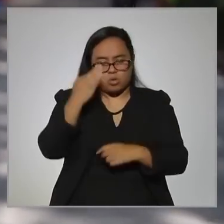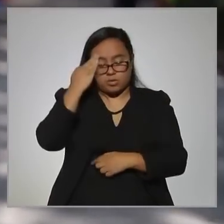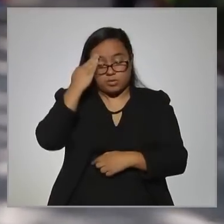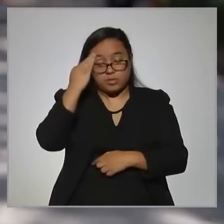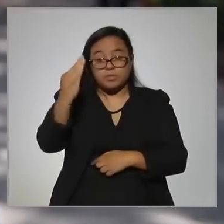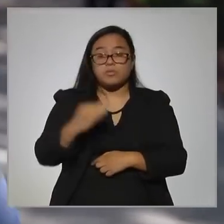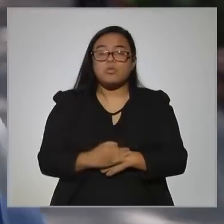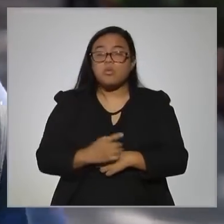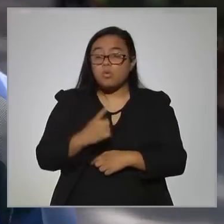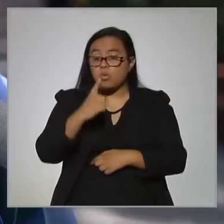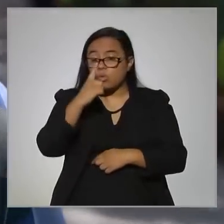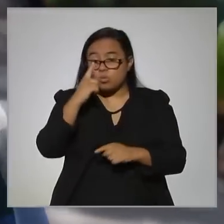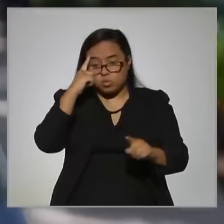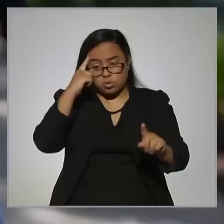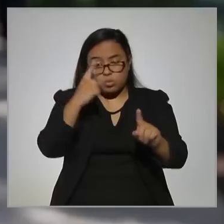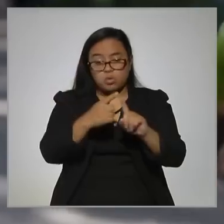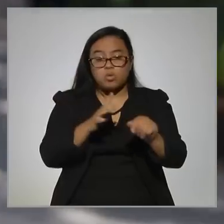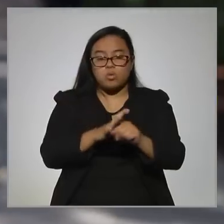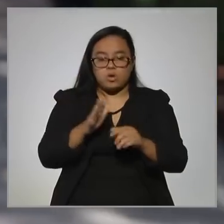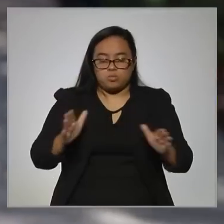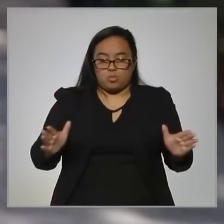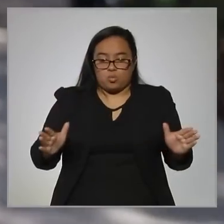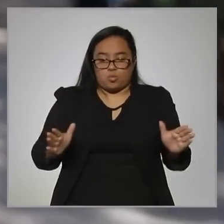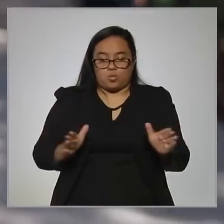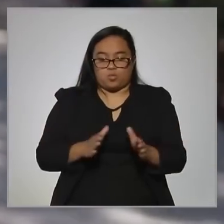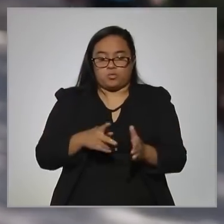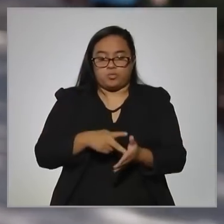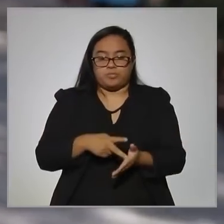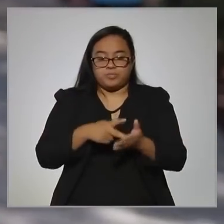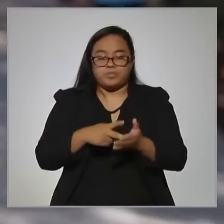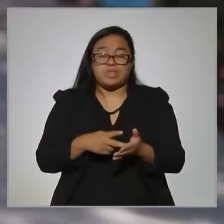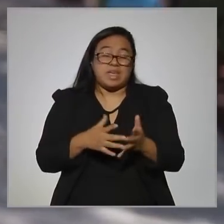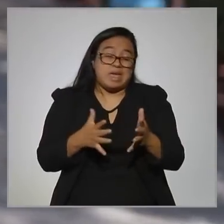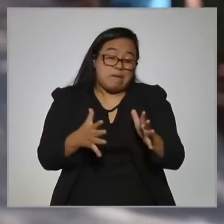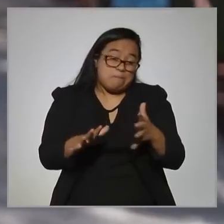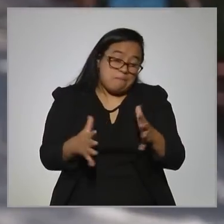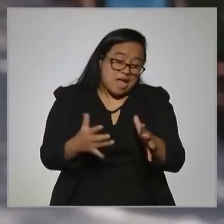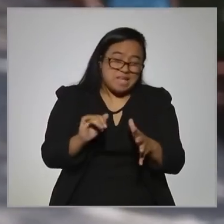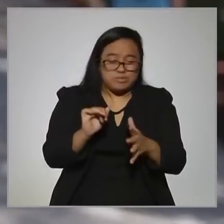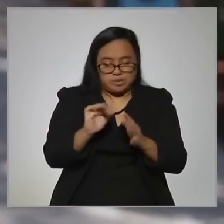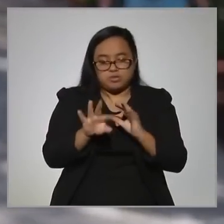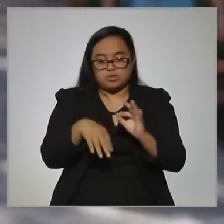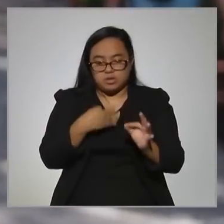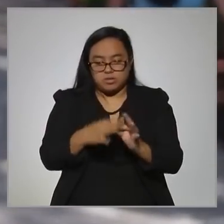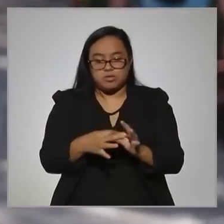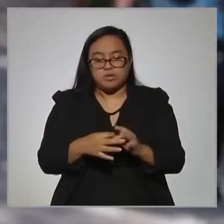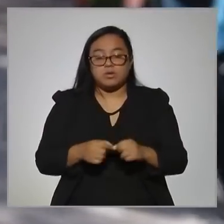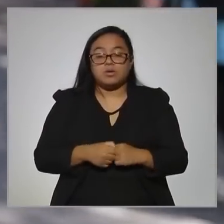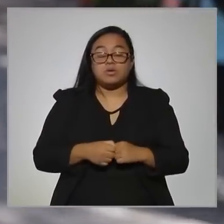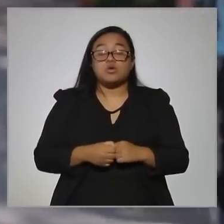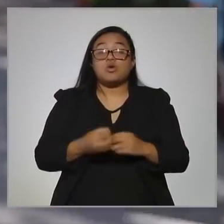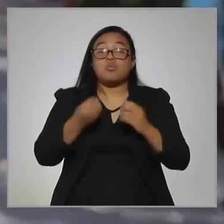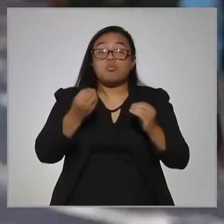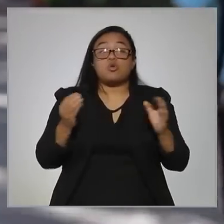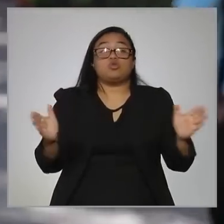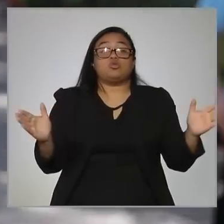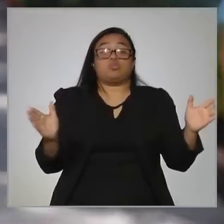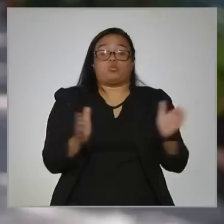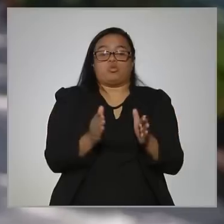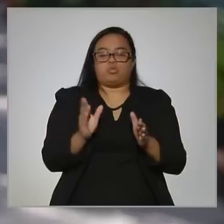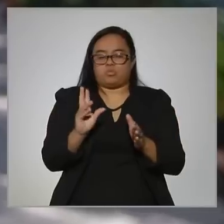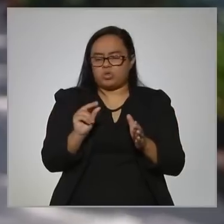Uno de mis principales objetivos fue bajar de peso y creo que más o menos lo logré, aunque no tanto como quisiera.